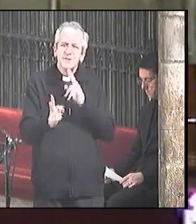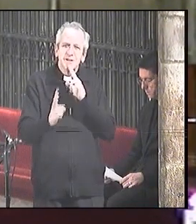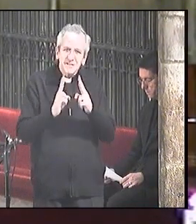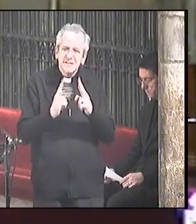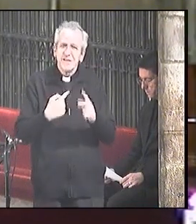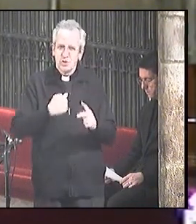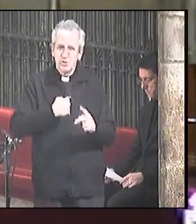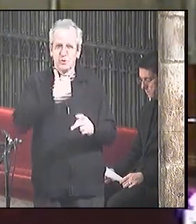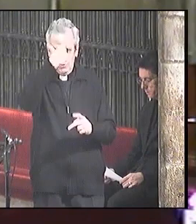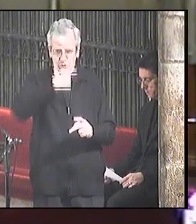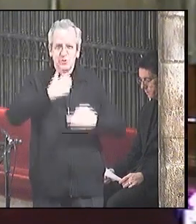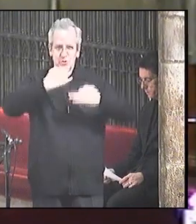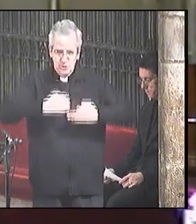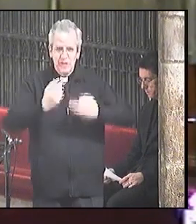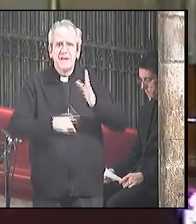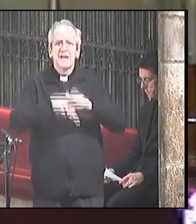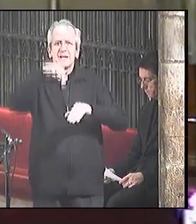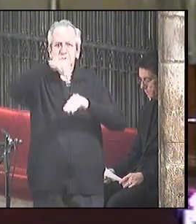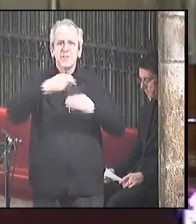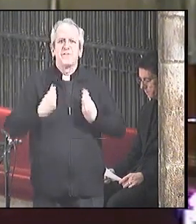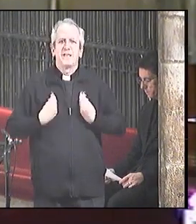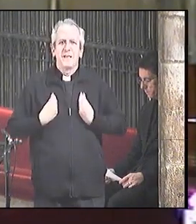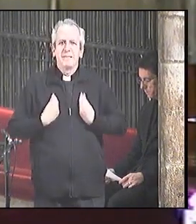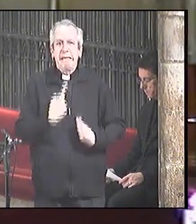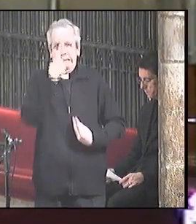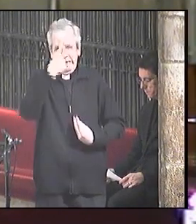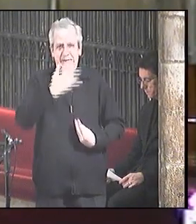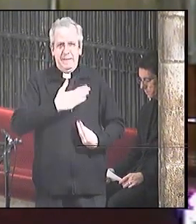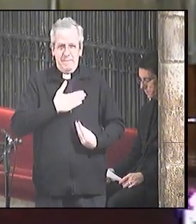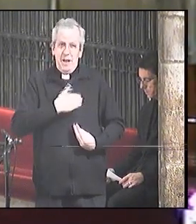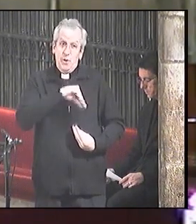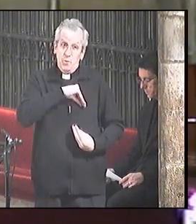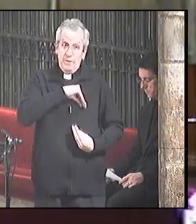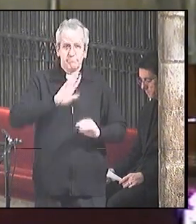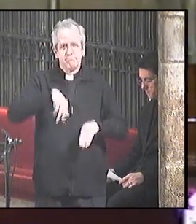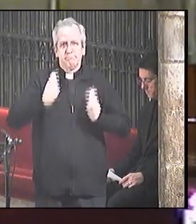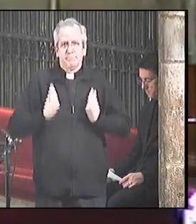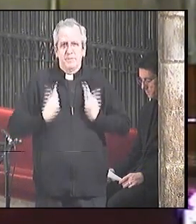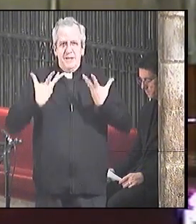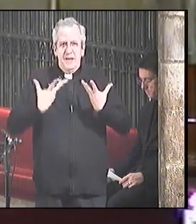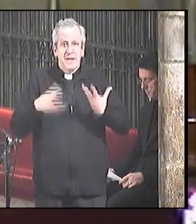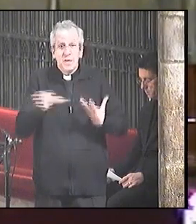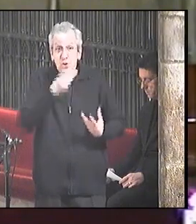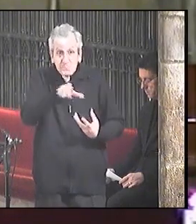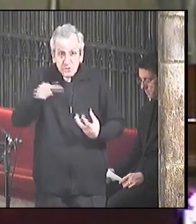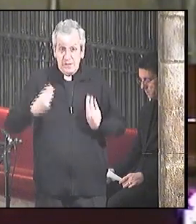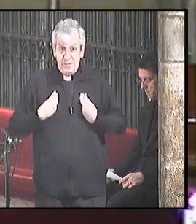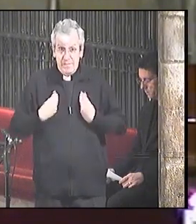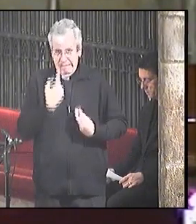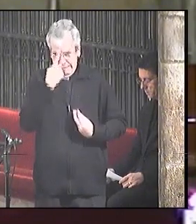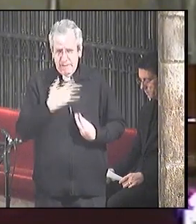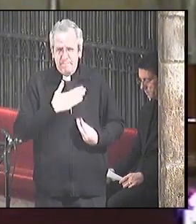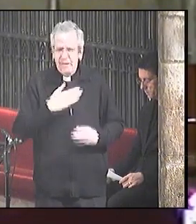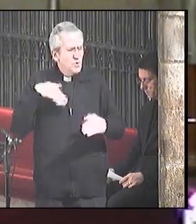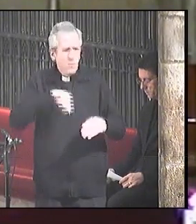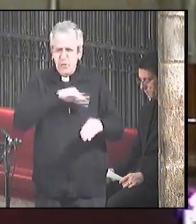soy la resurrección y la vida. El que cree en mí, aunque haya muerto, vivirá. Y todo el que vive y cree en mí, no morirá